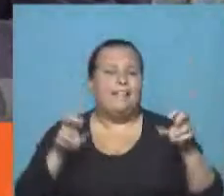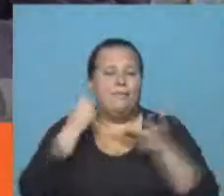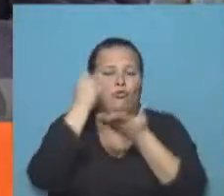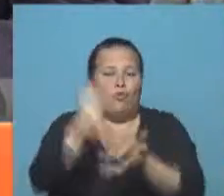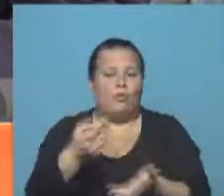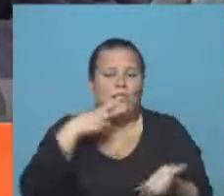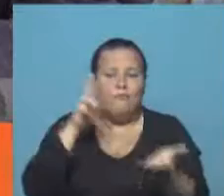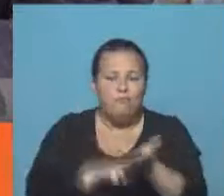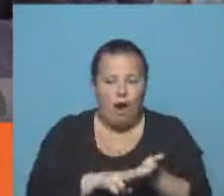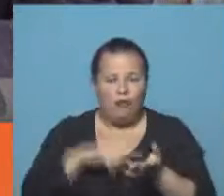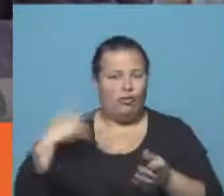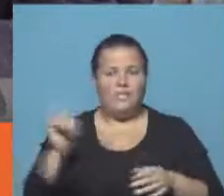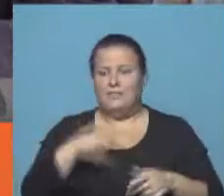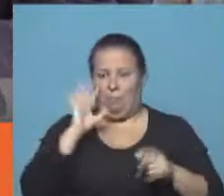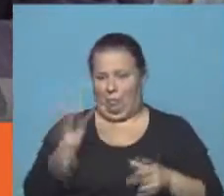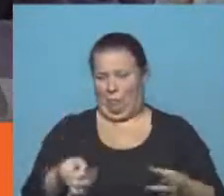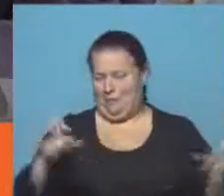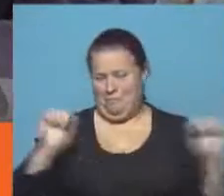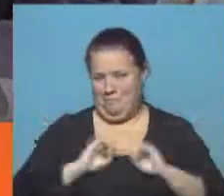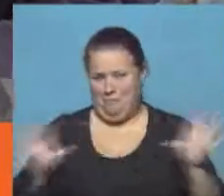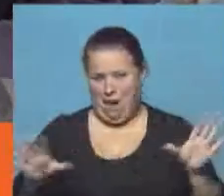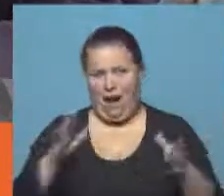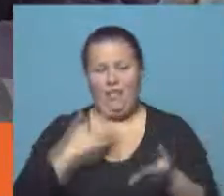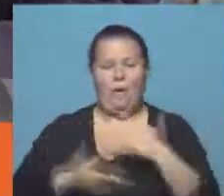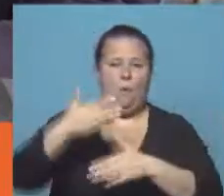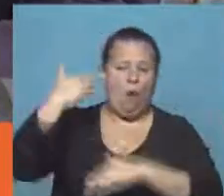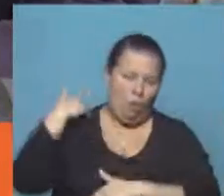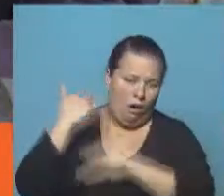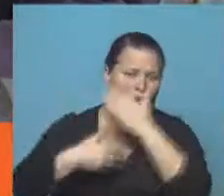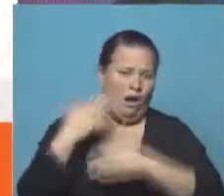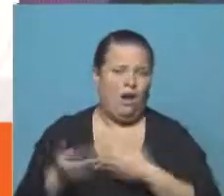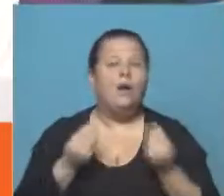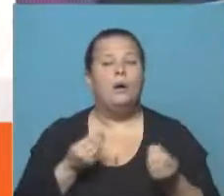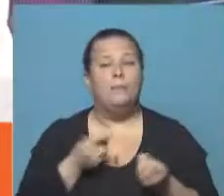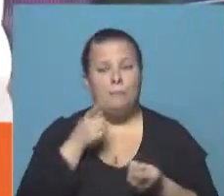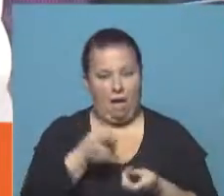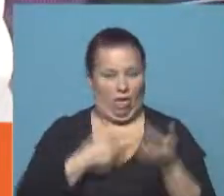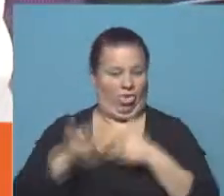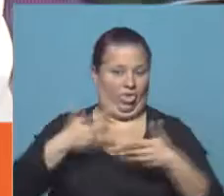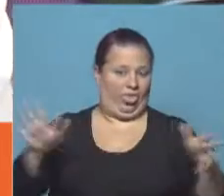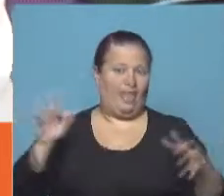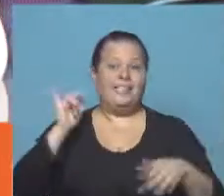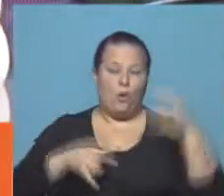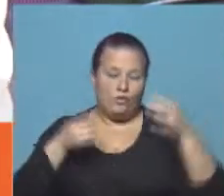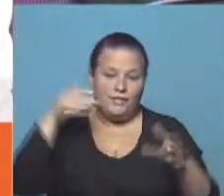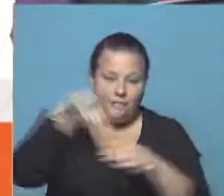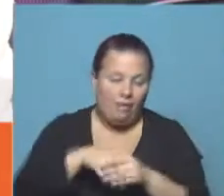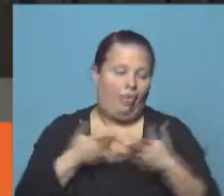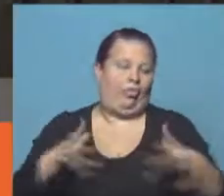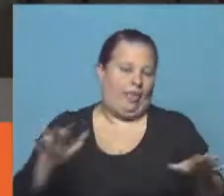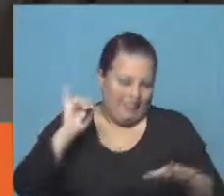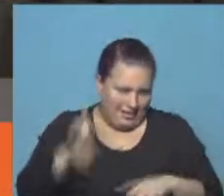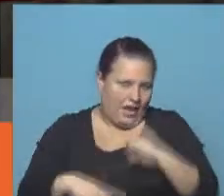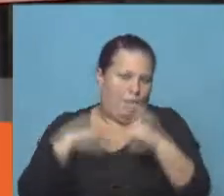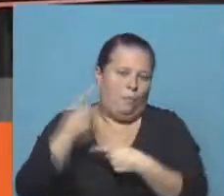subsidios y las tarifas. Digo, que a todas luces se ve que no fue la correcta, hubo que Pero ahí volver para atrás. recularon. ¿Cómo? Ahí te recularon. Ahí la Sí, justicia claro, intervino volvieron, y se sí, reculó. tuvo que volver.